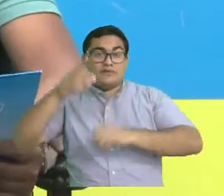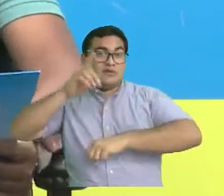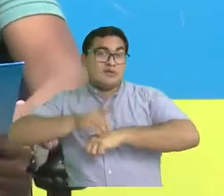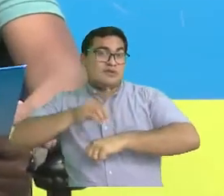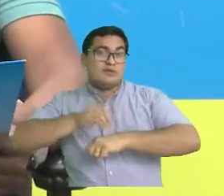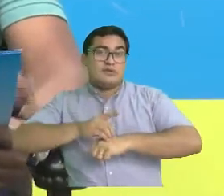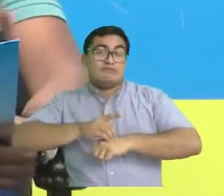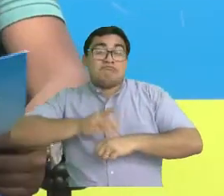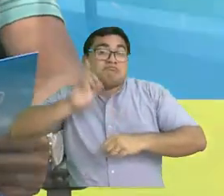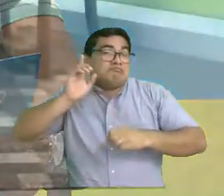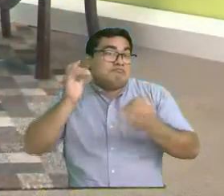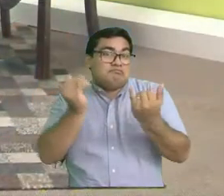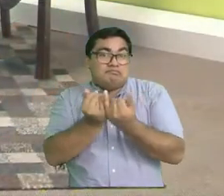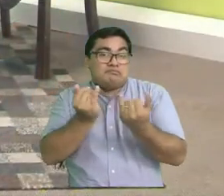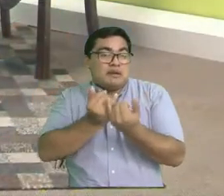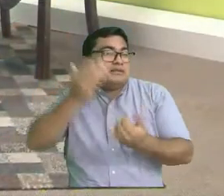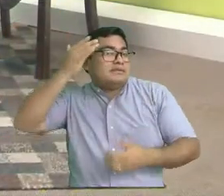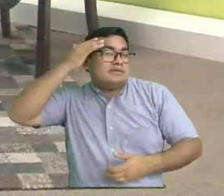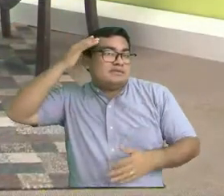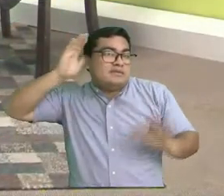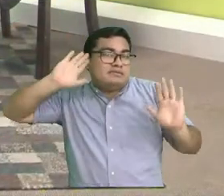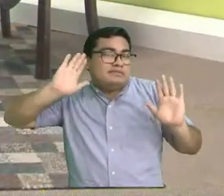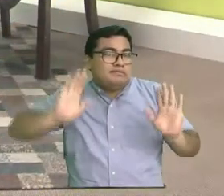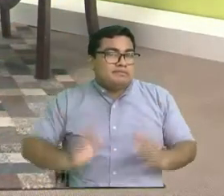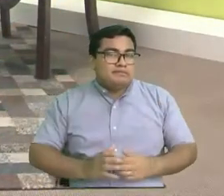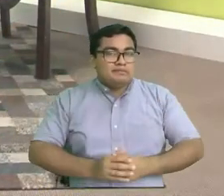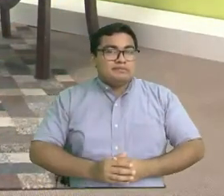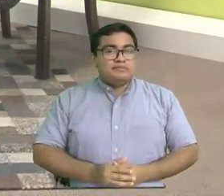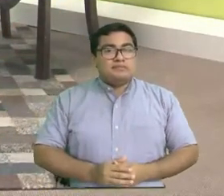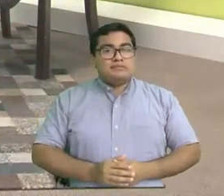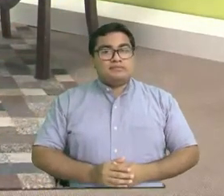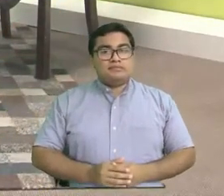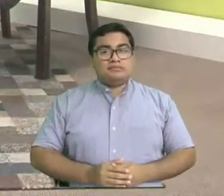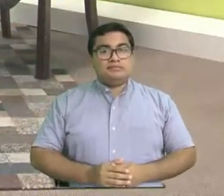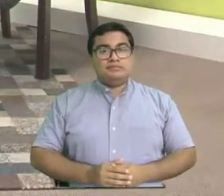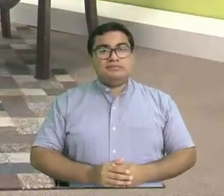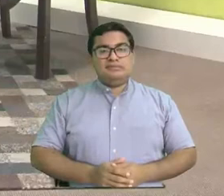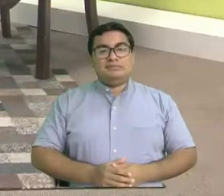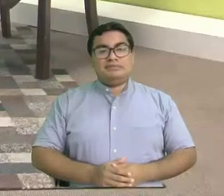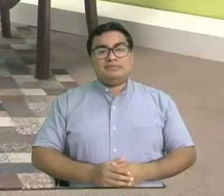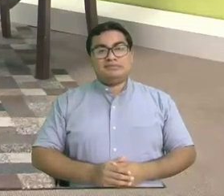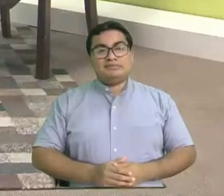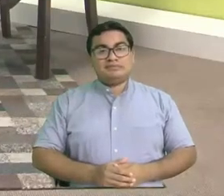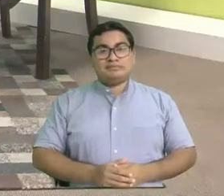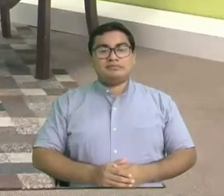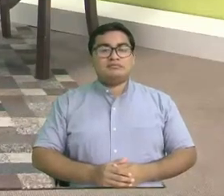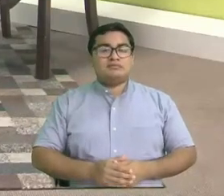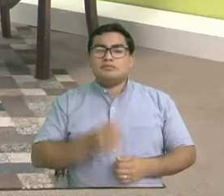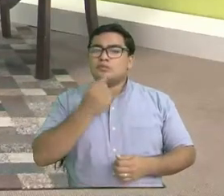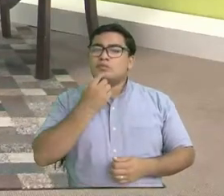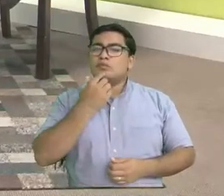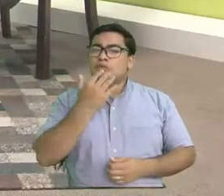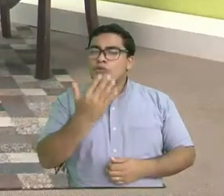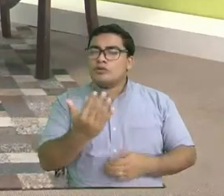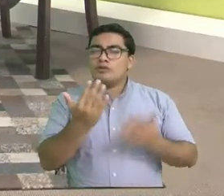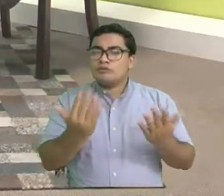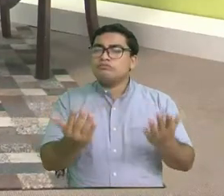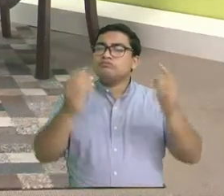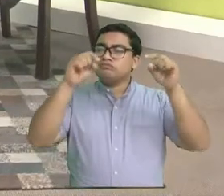a las consultas donde el médico general o el pediatra no decía esto, no diagnosticaban esto. ¿A qué se debe que ahora pues ya